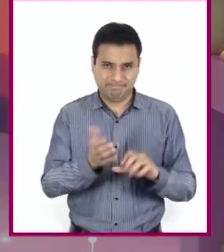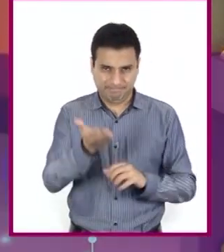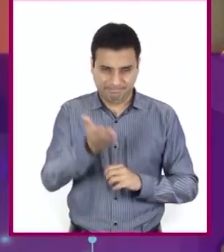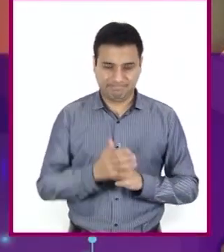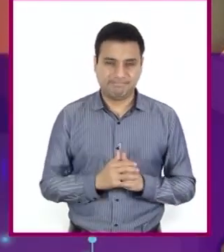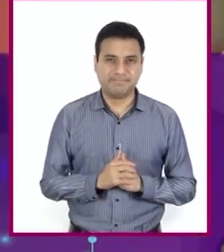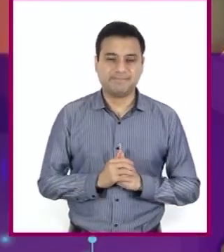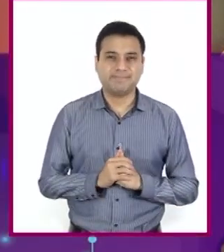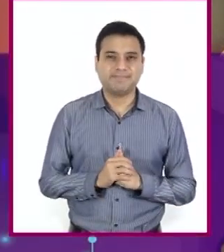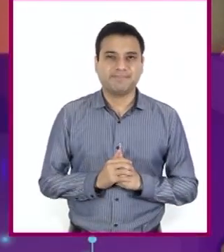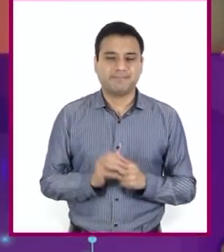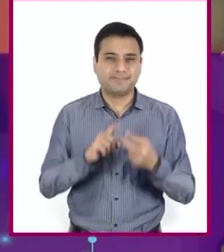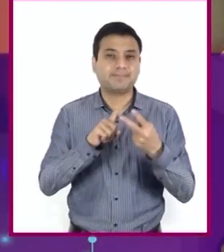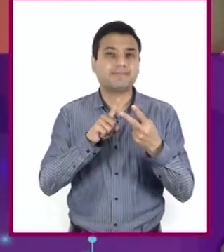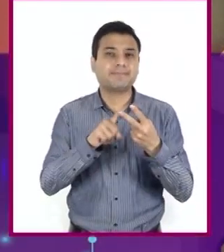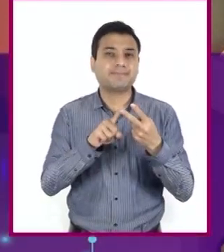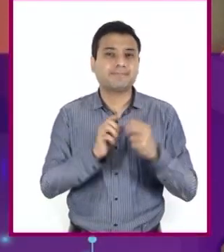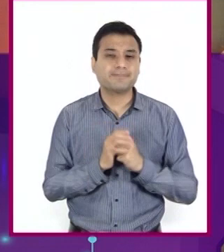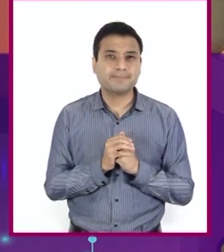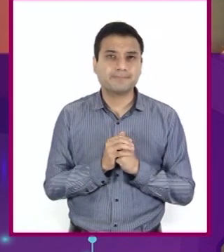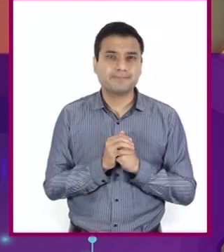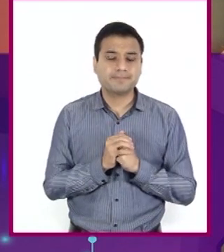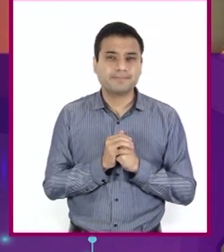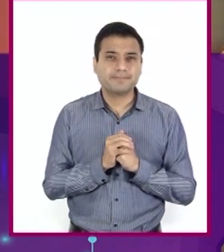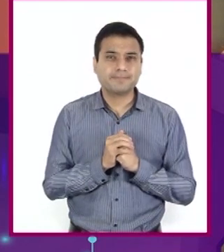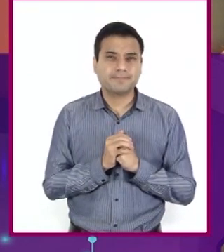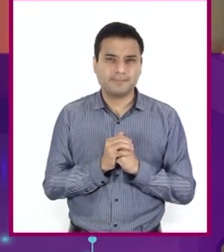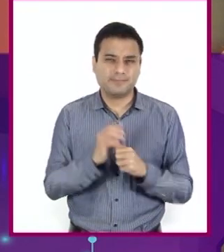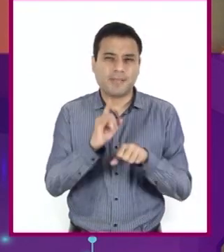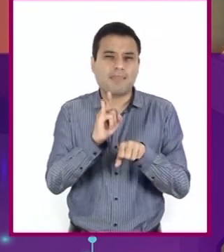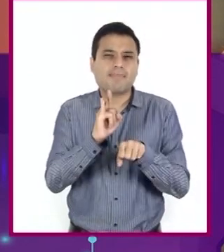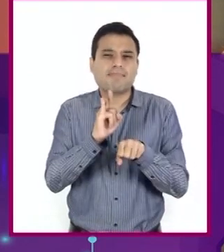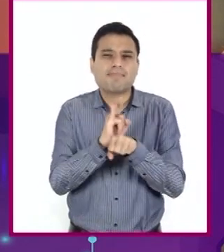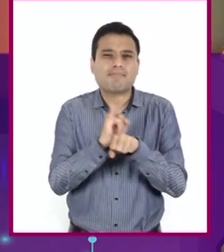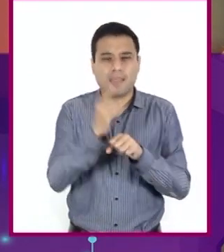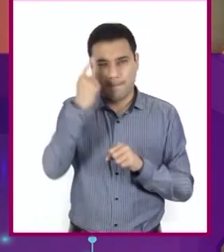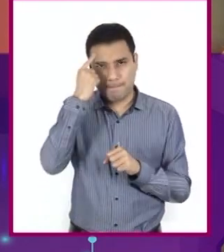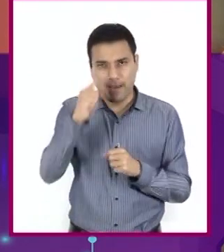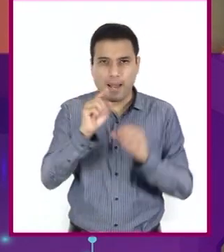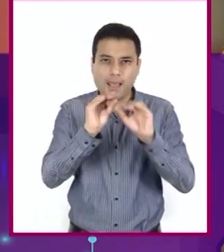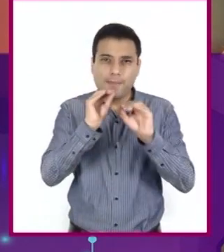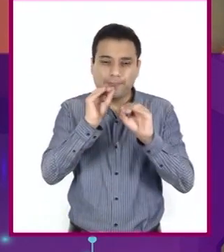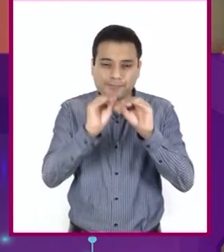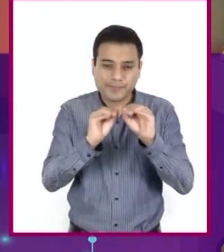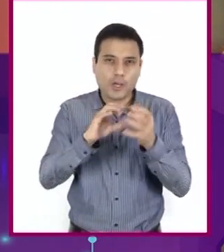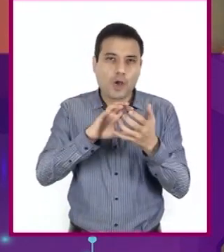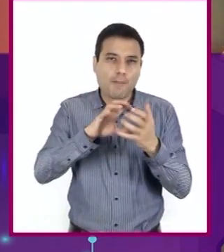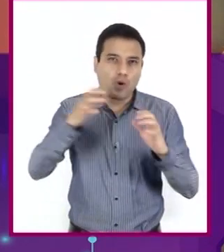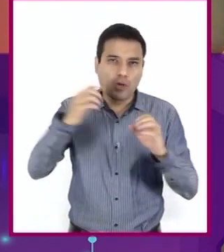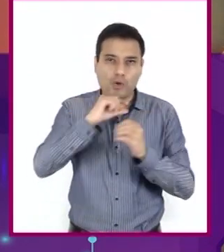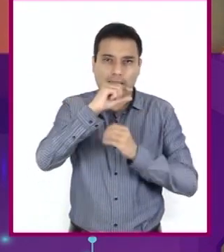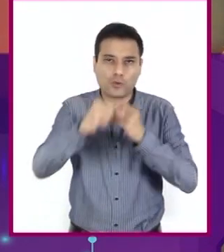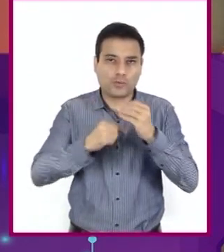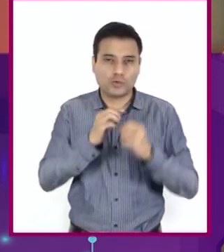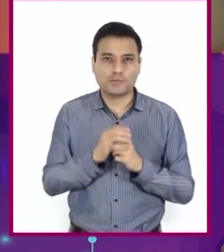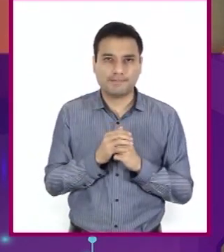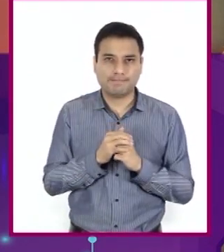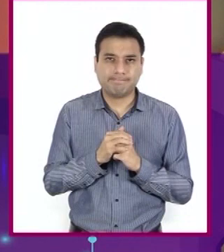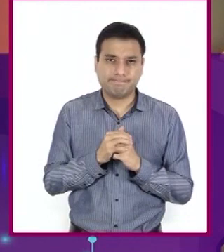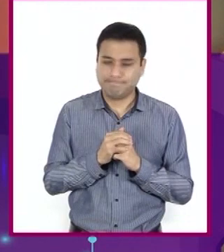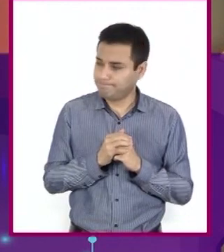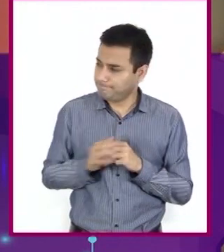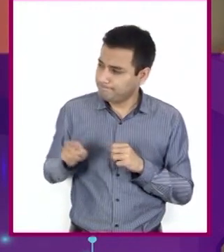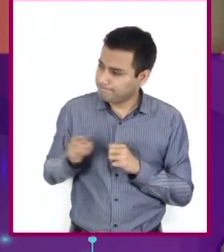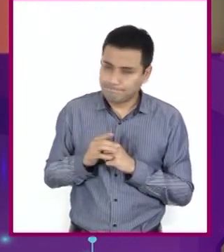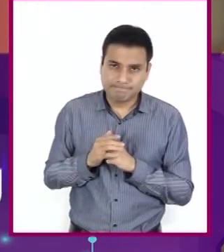pantalla. La segunda es un conjunto de simulaciones para la construcción de átomos y moléculas, disponibles en la